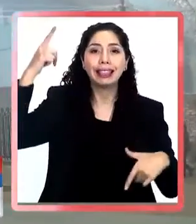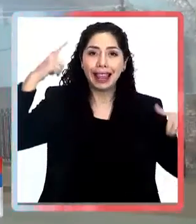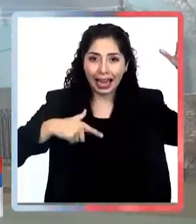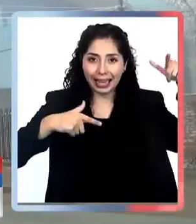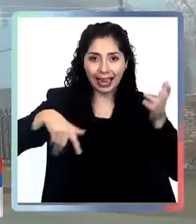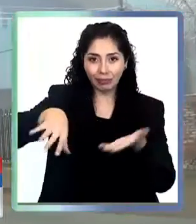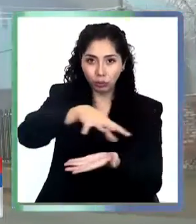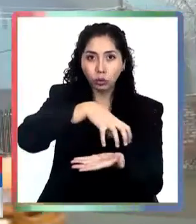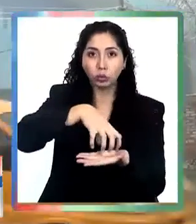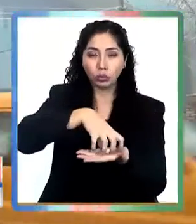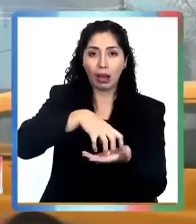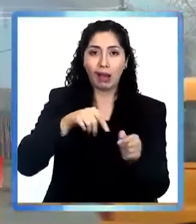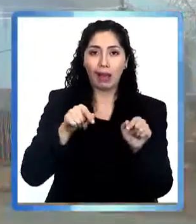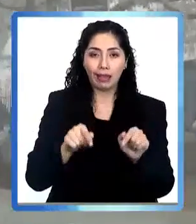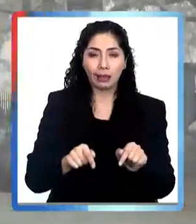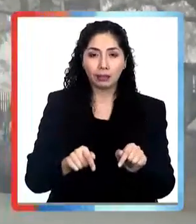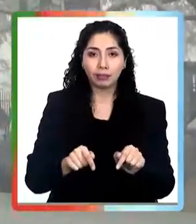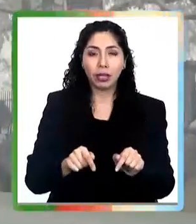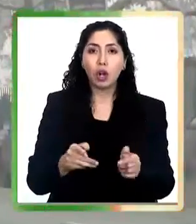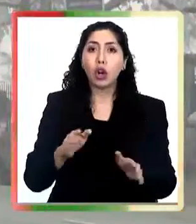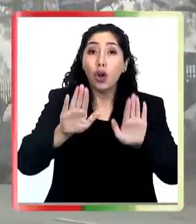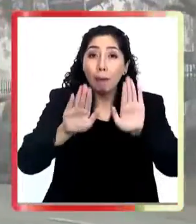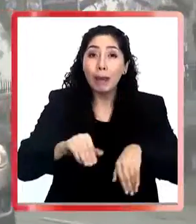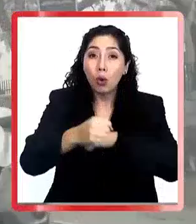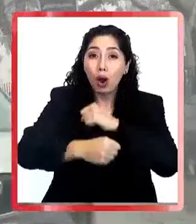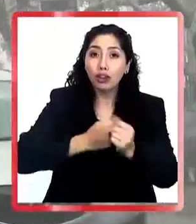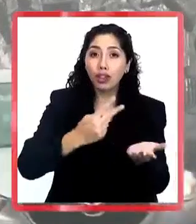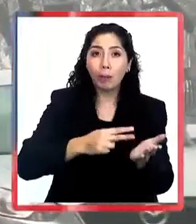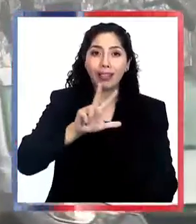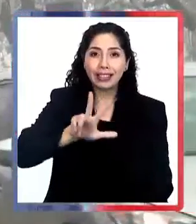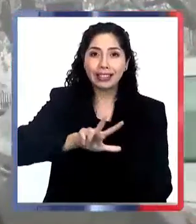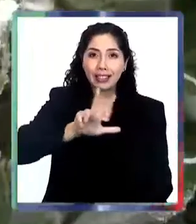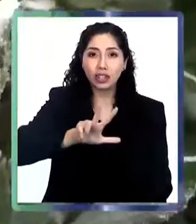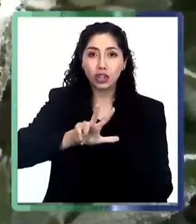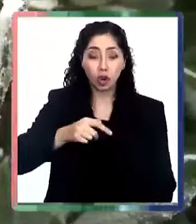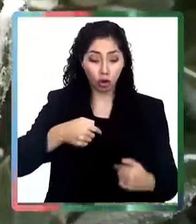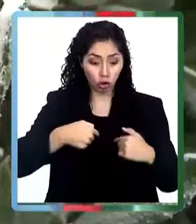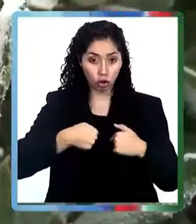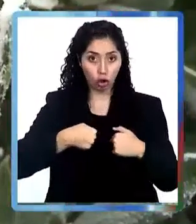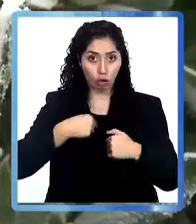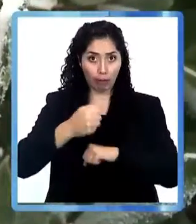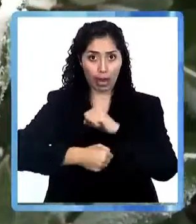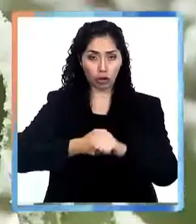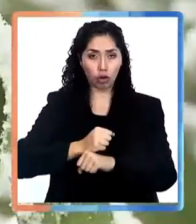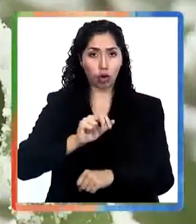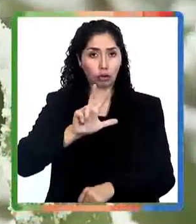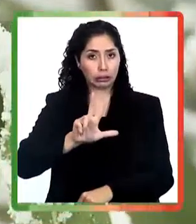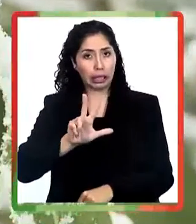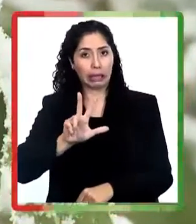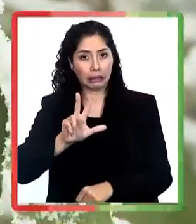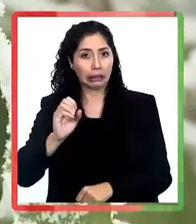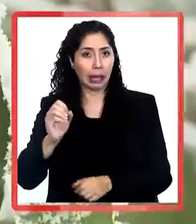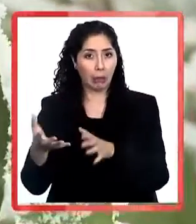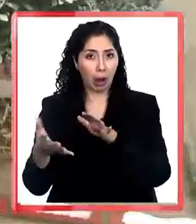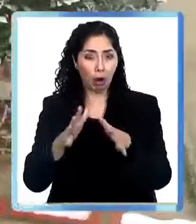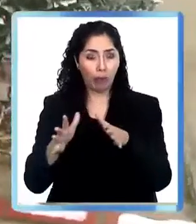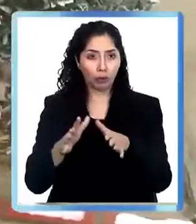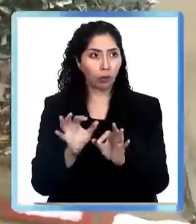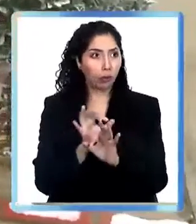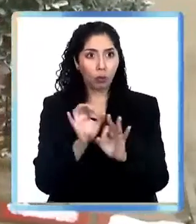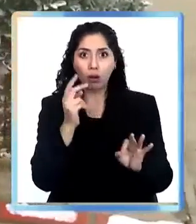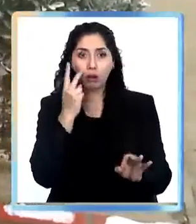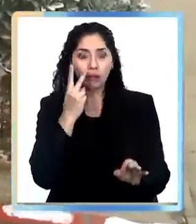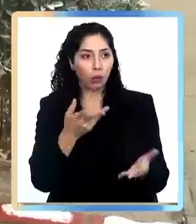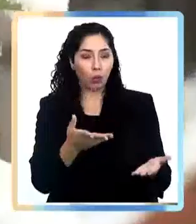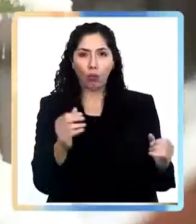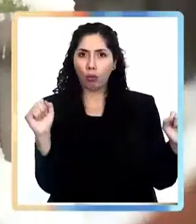el fenómeno de la acción sellada ocurrido el año 2018 'tengo esports el que cantó y no que está estado ahora porque no